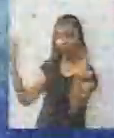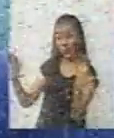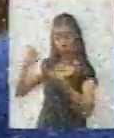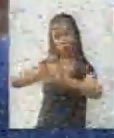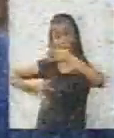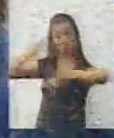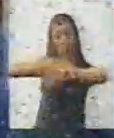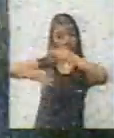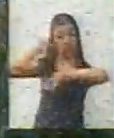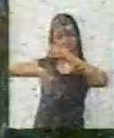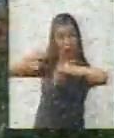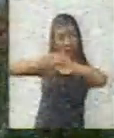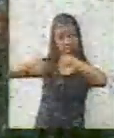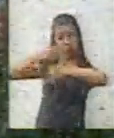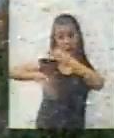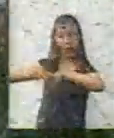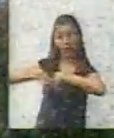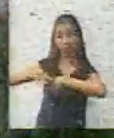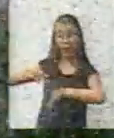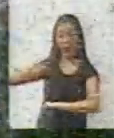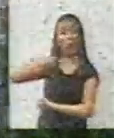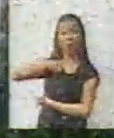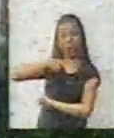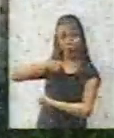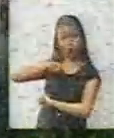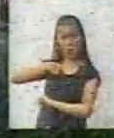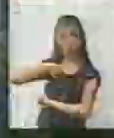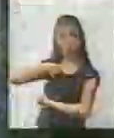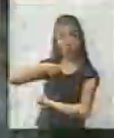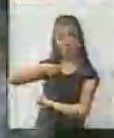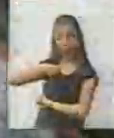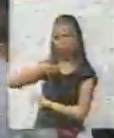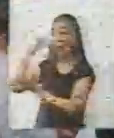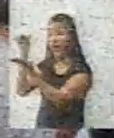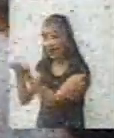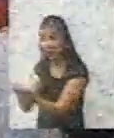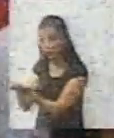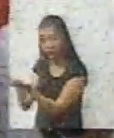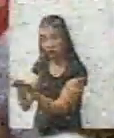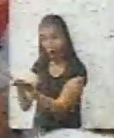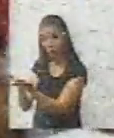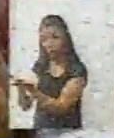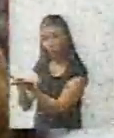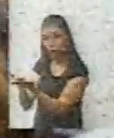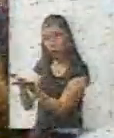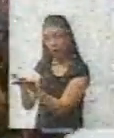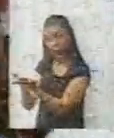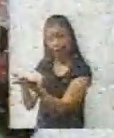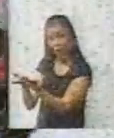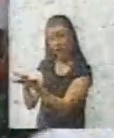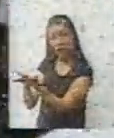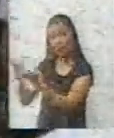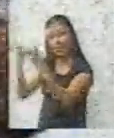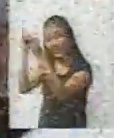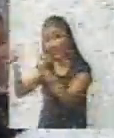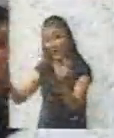son así. Pero cuando nosotros necesitamos los locales, se lo pedimos al cuñado, se venció el plazo, nunca nos quisieron devolver. Al contrario,